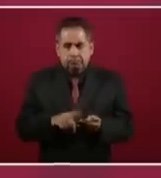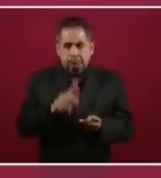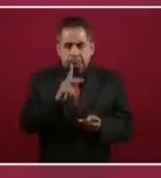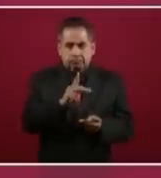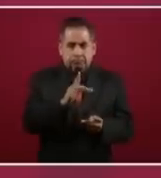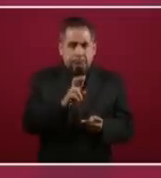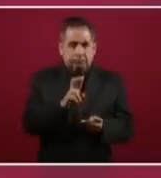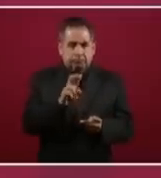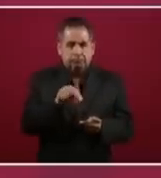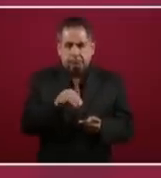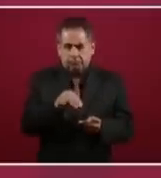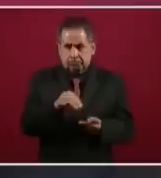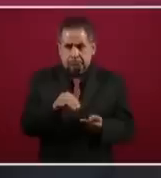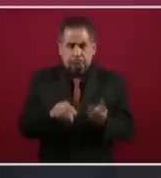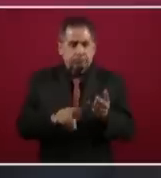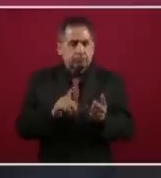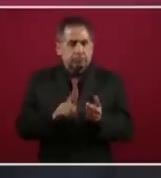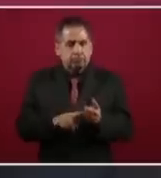PRM,